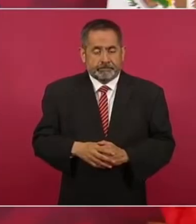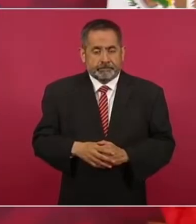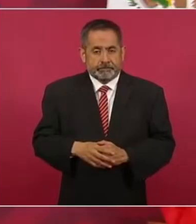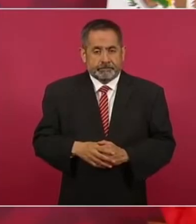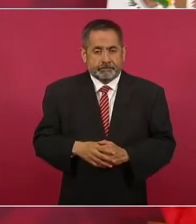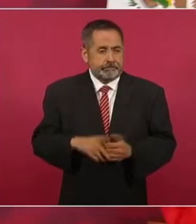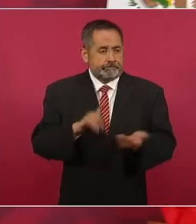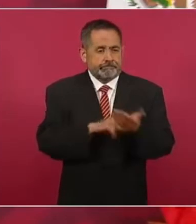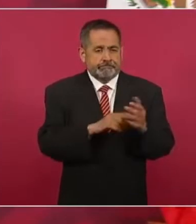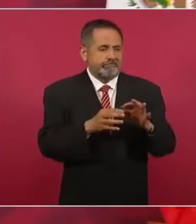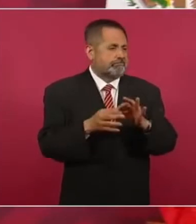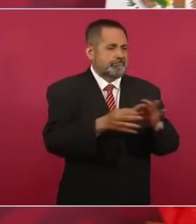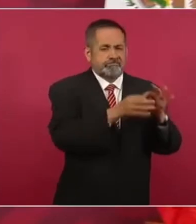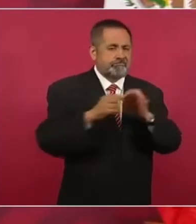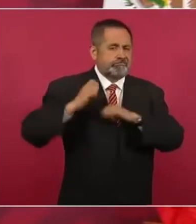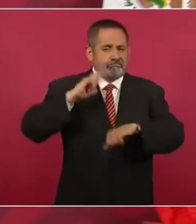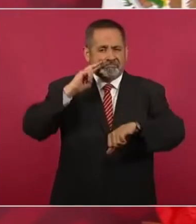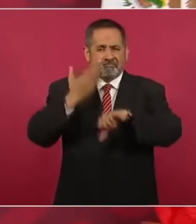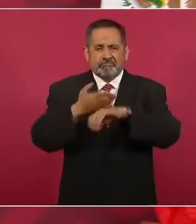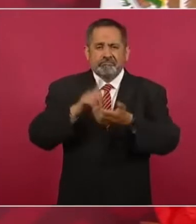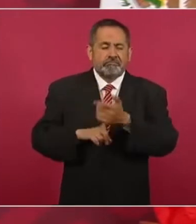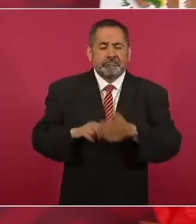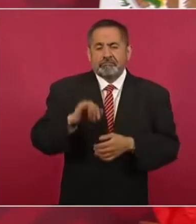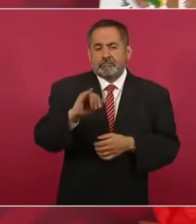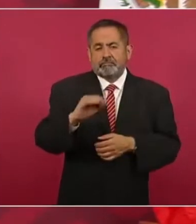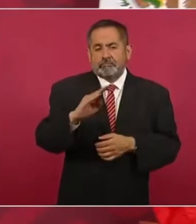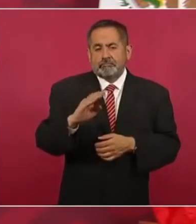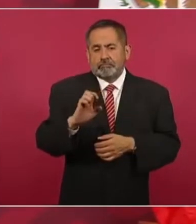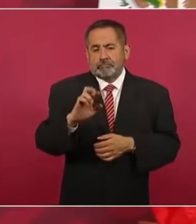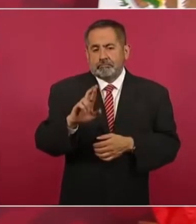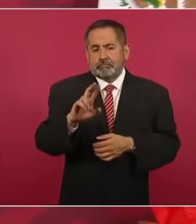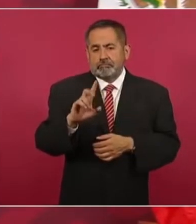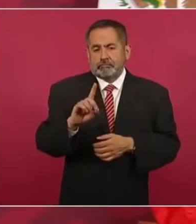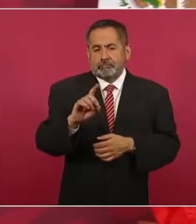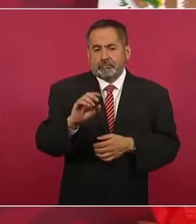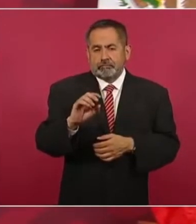el monopolio mayor lo tiene Iberdrola.